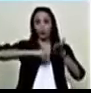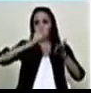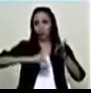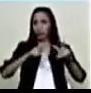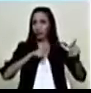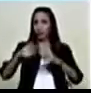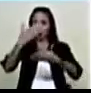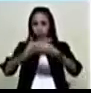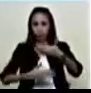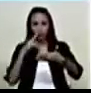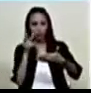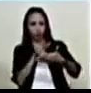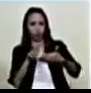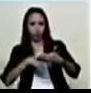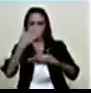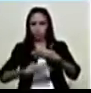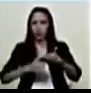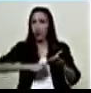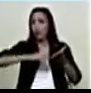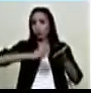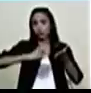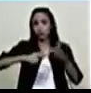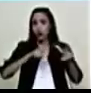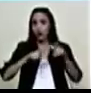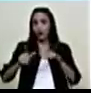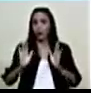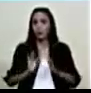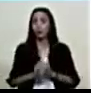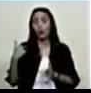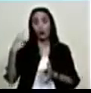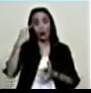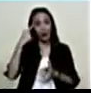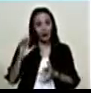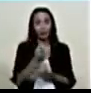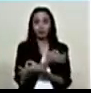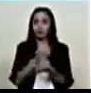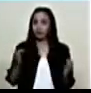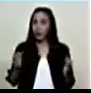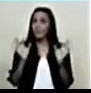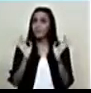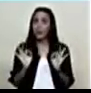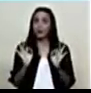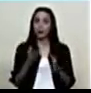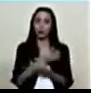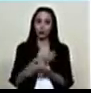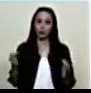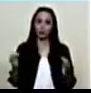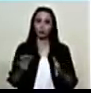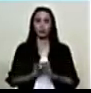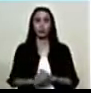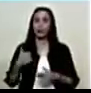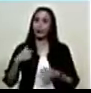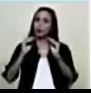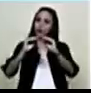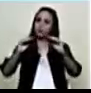acuerdo de Santo Domingo el día de ayer y verdaderamente me parece un acuerdo extraordinario. Y yo hago